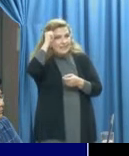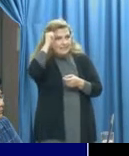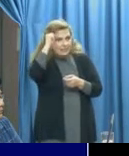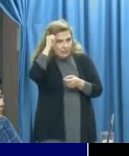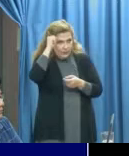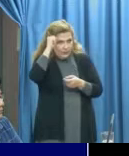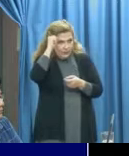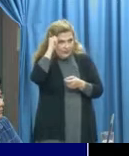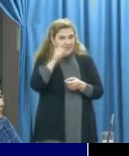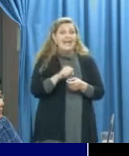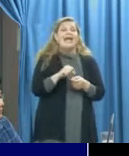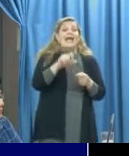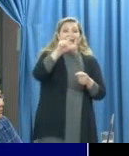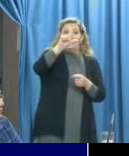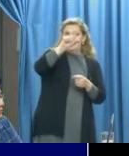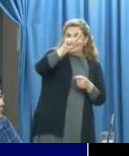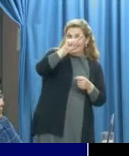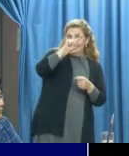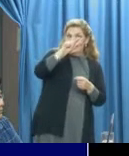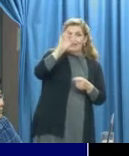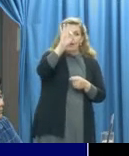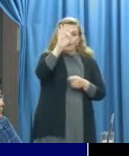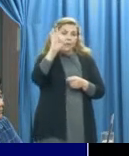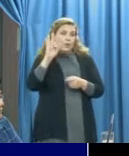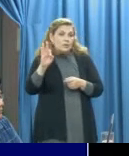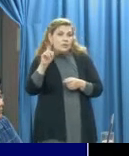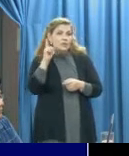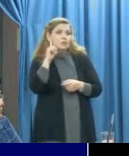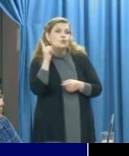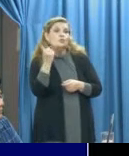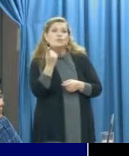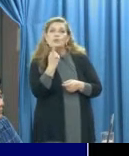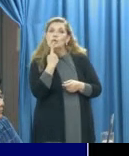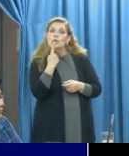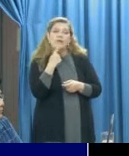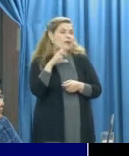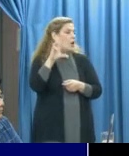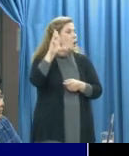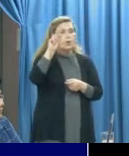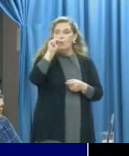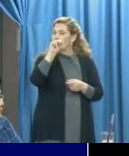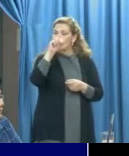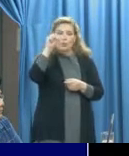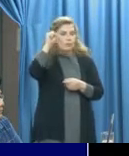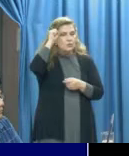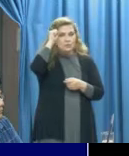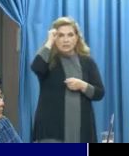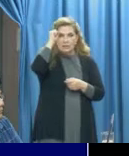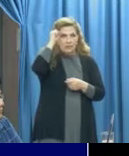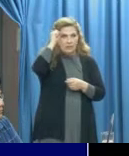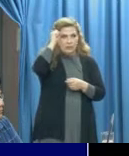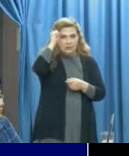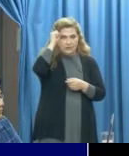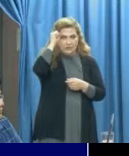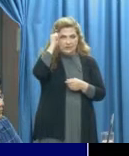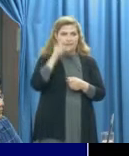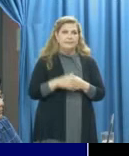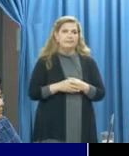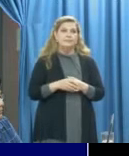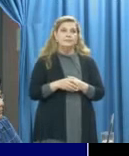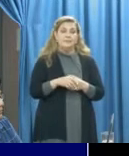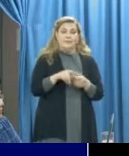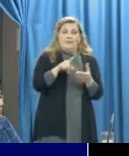El 70% corresponde a sorderas no sindrómicas. Dentro de